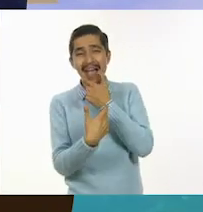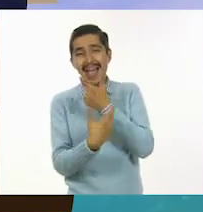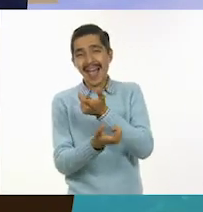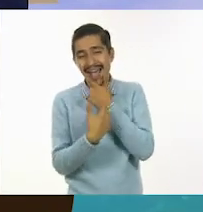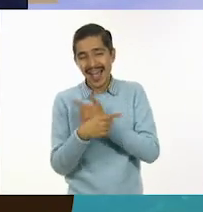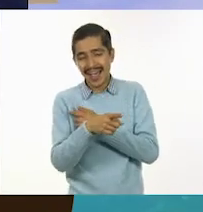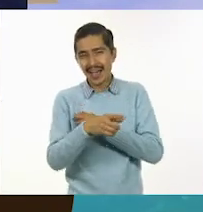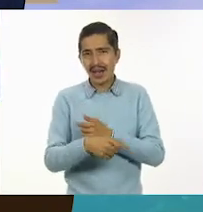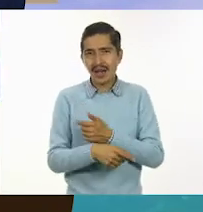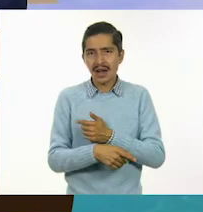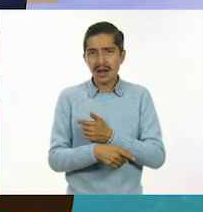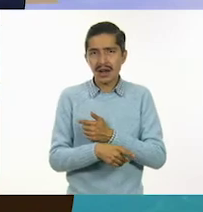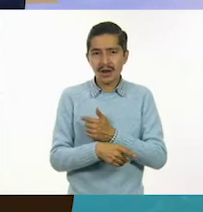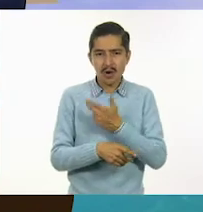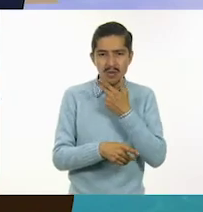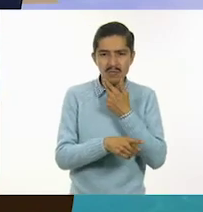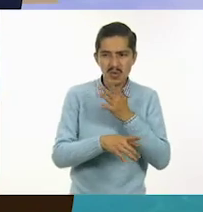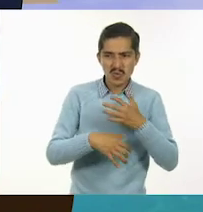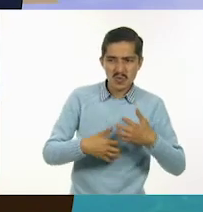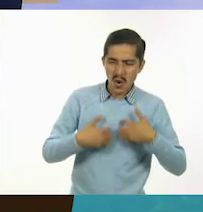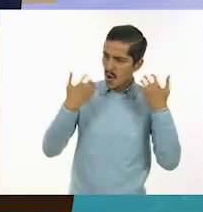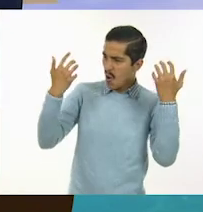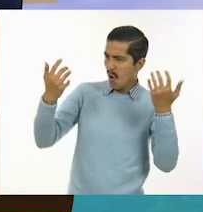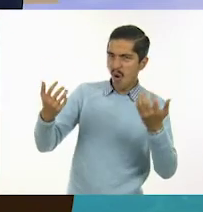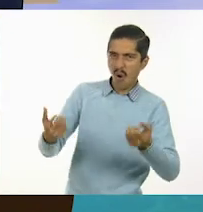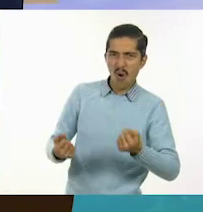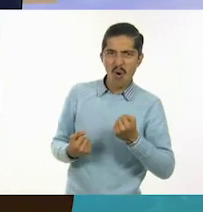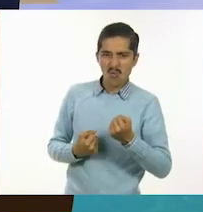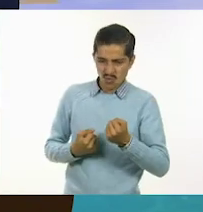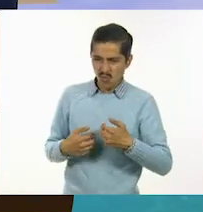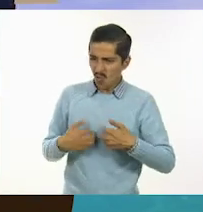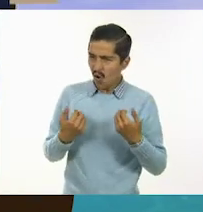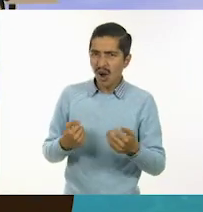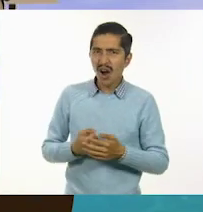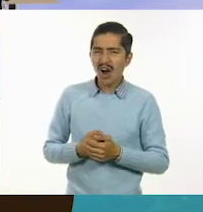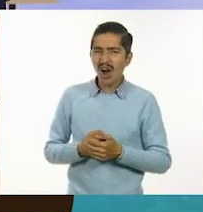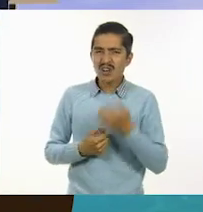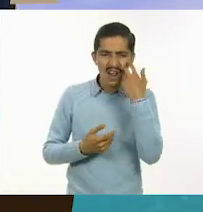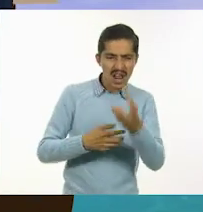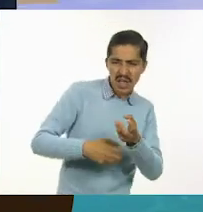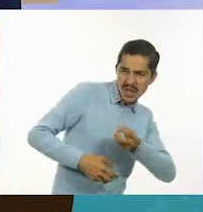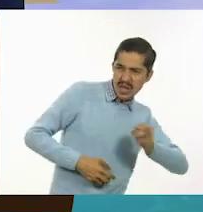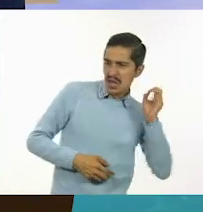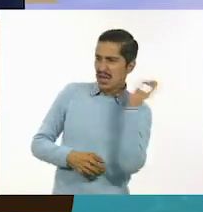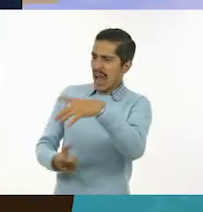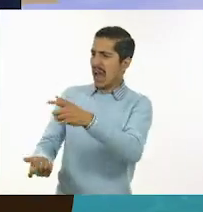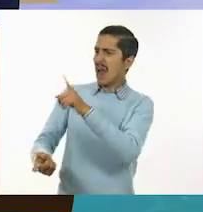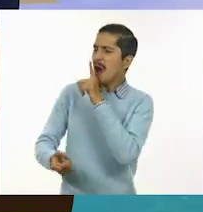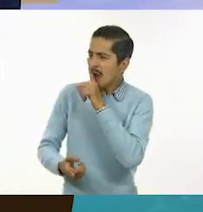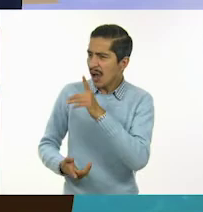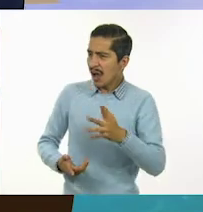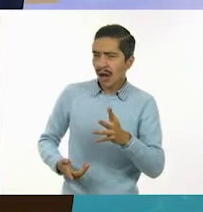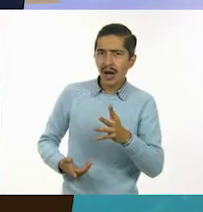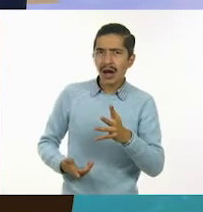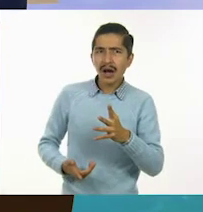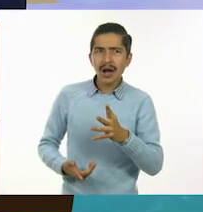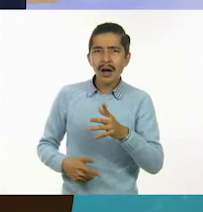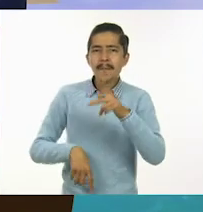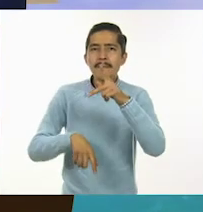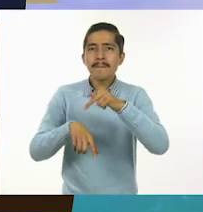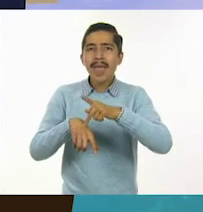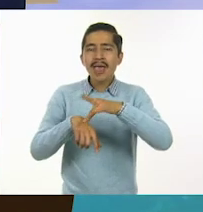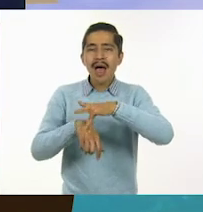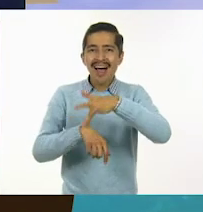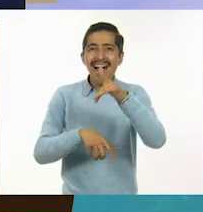y eso lo hizo enojar mucho. ¡Y él se enojó! Quiso aventarles algo para que callaran y lo primero que encontró fue su